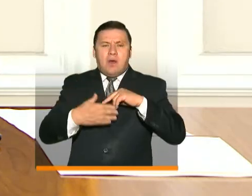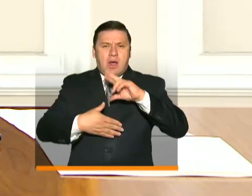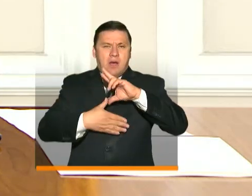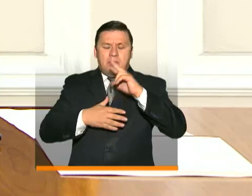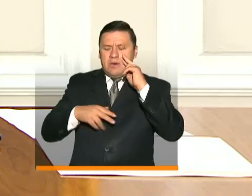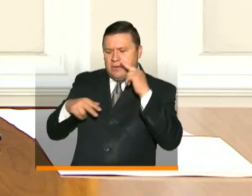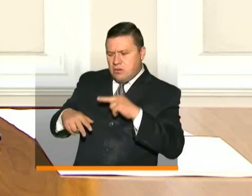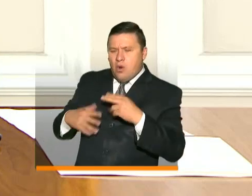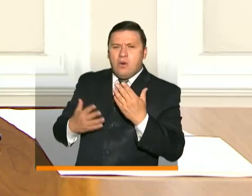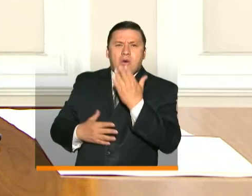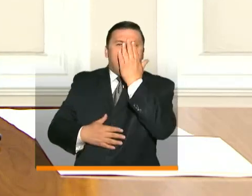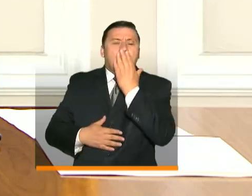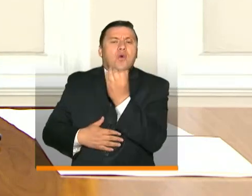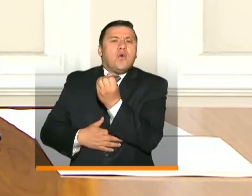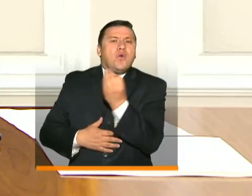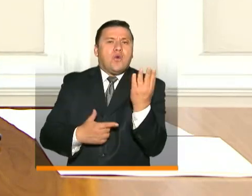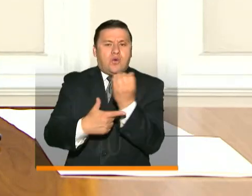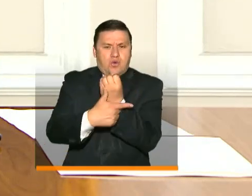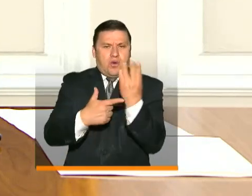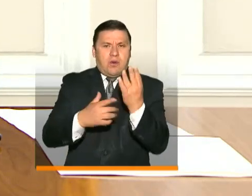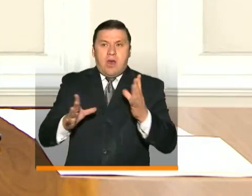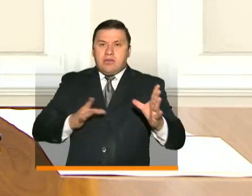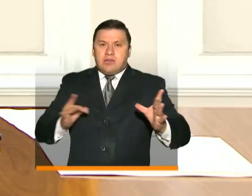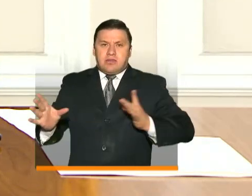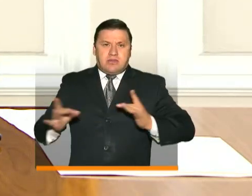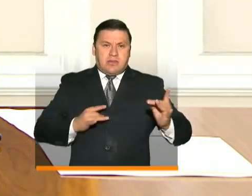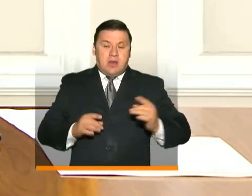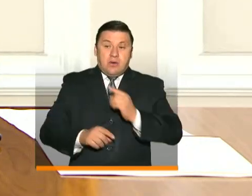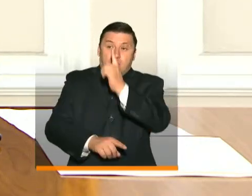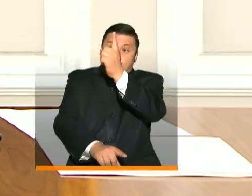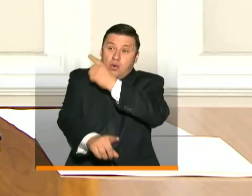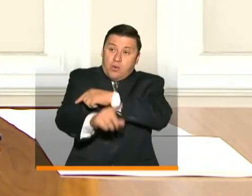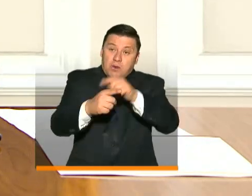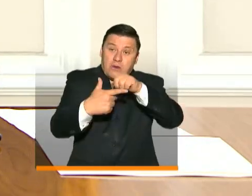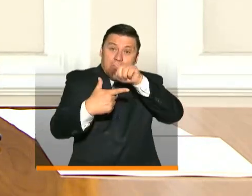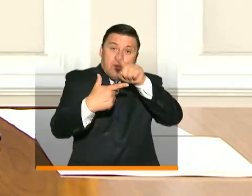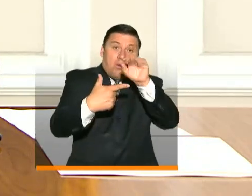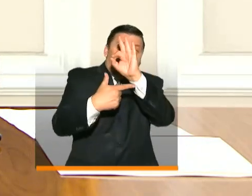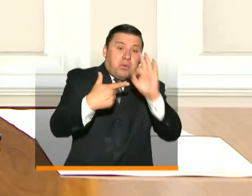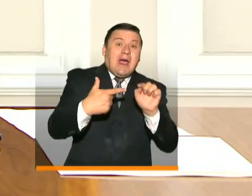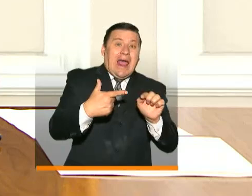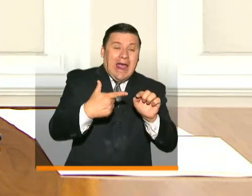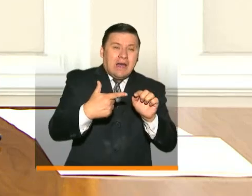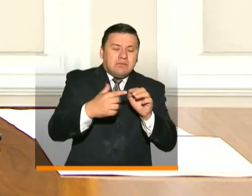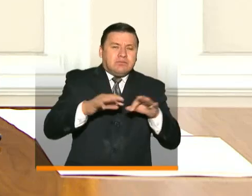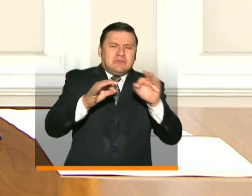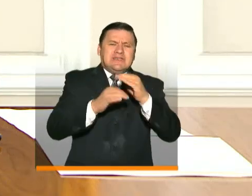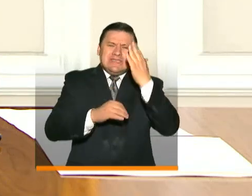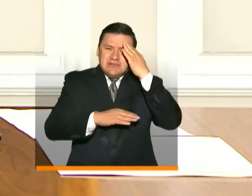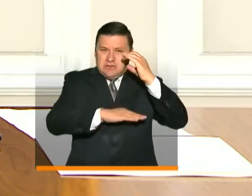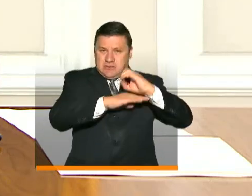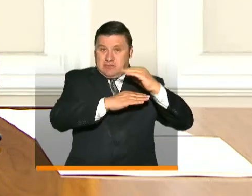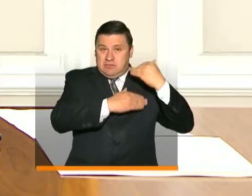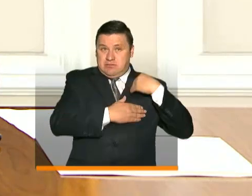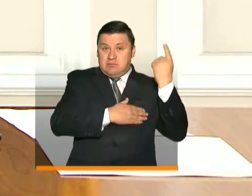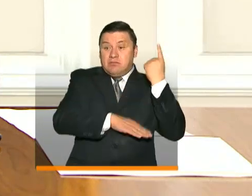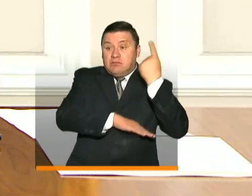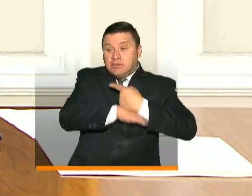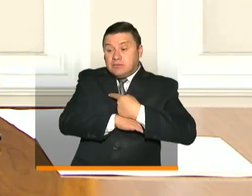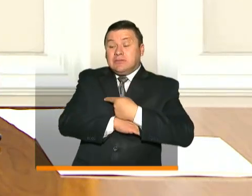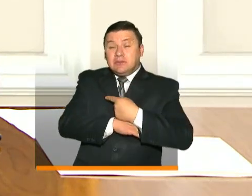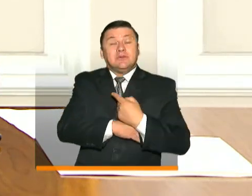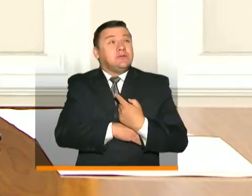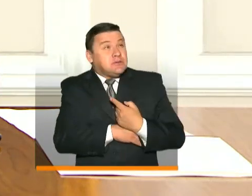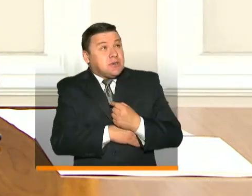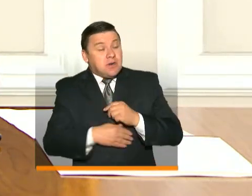estamos en el número de contagios por millón de personas. Sobre todo cuando la Organización Mundial de la Salud ha hecho referencia